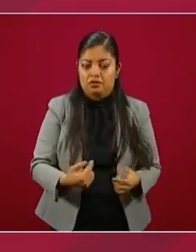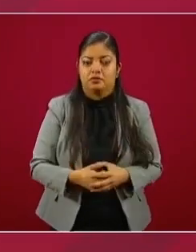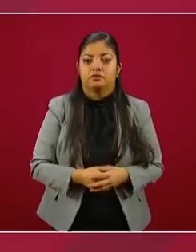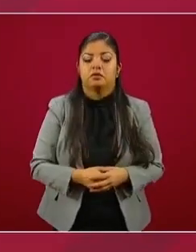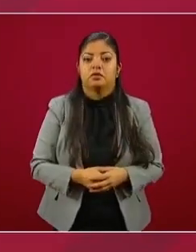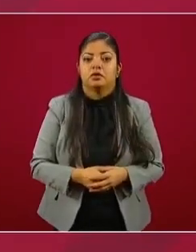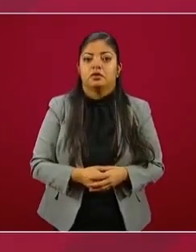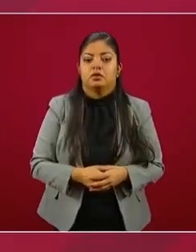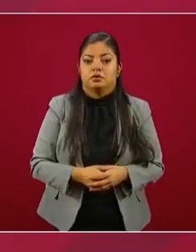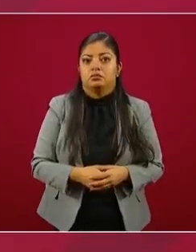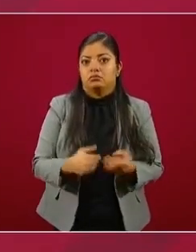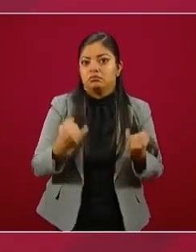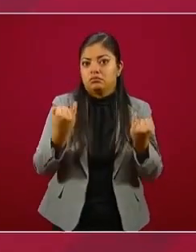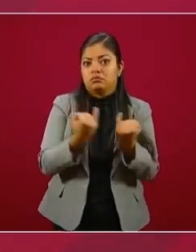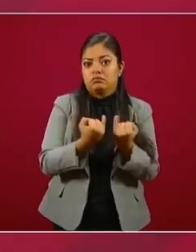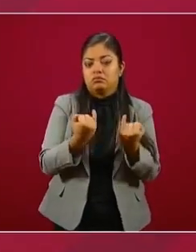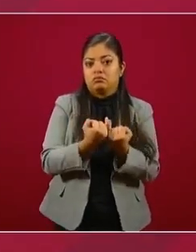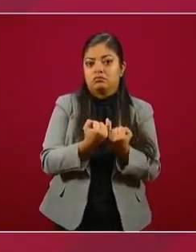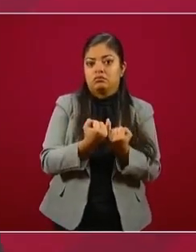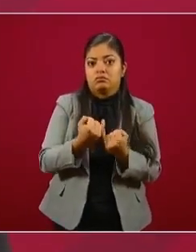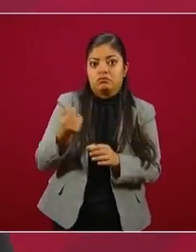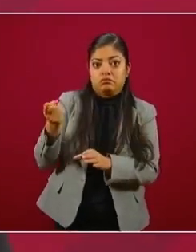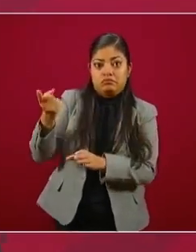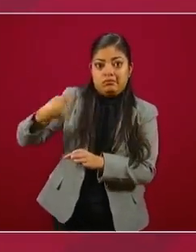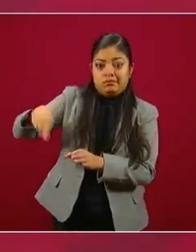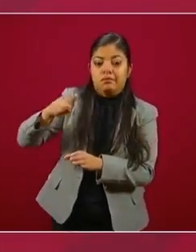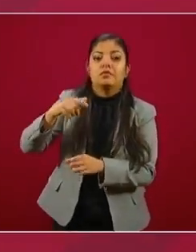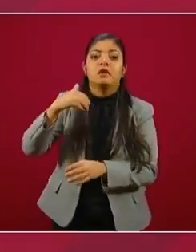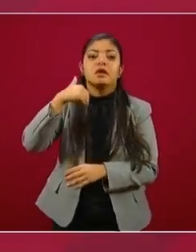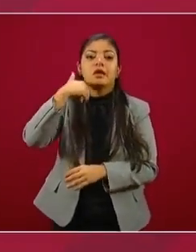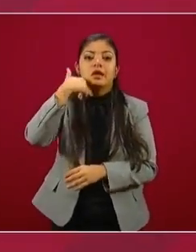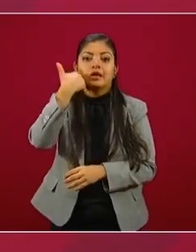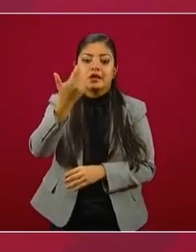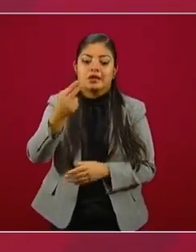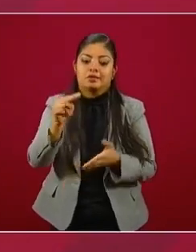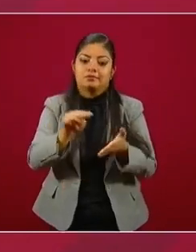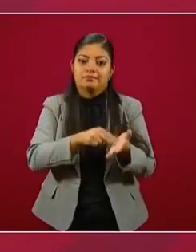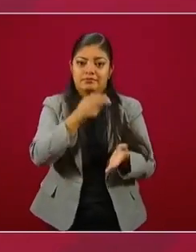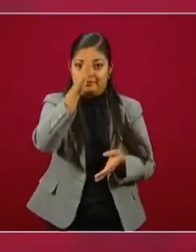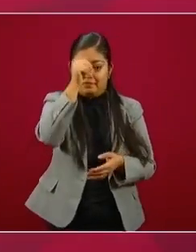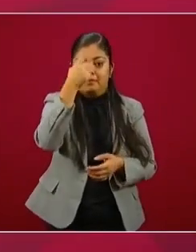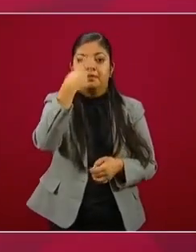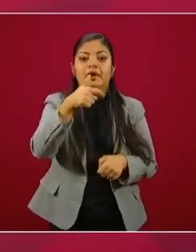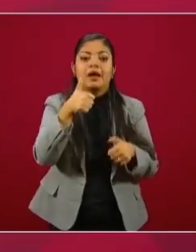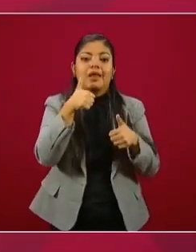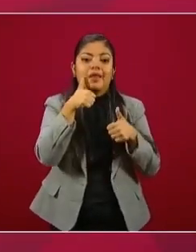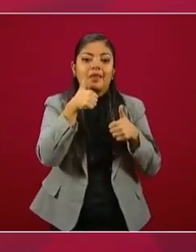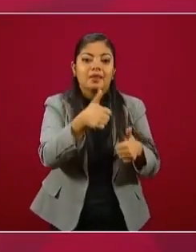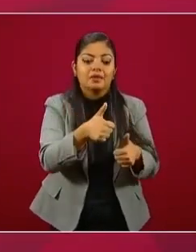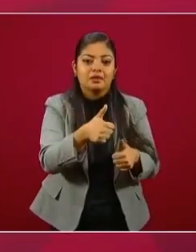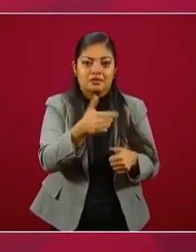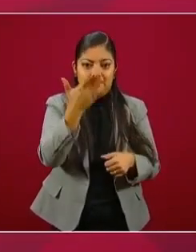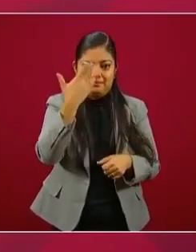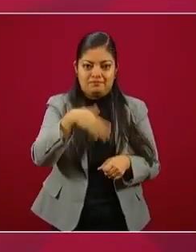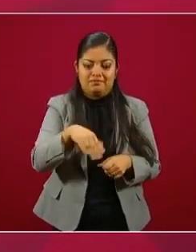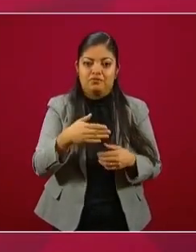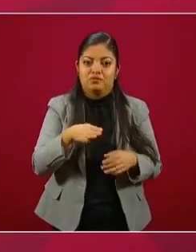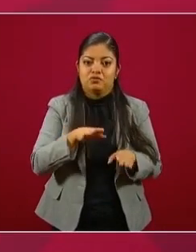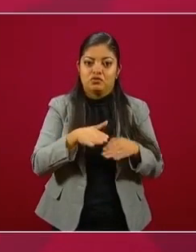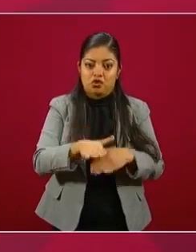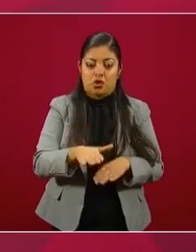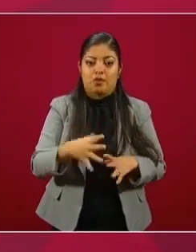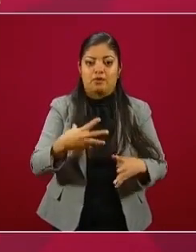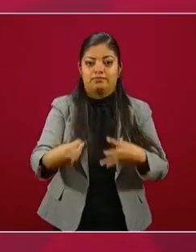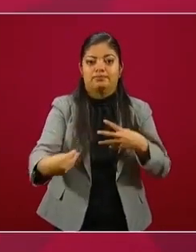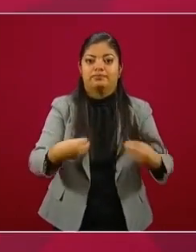van a también contribuir para atender esta contingencia, la pandemia COVID-19.